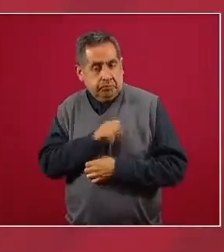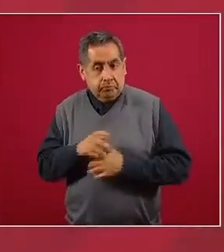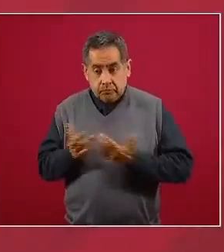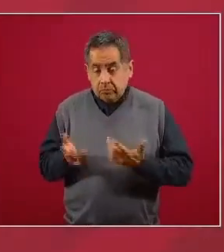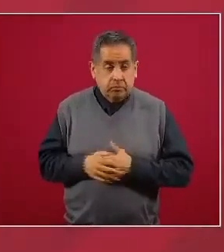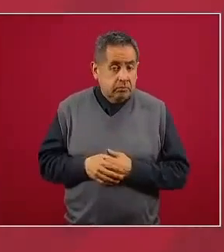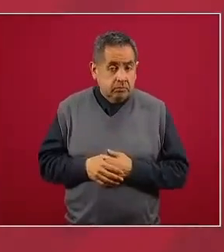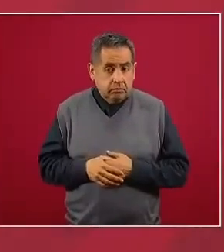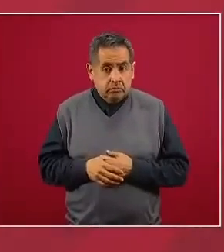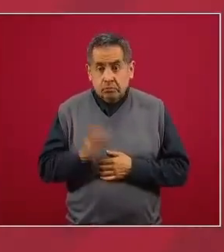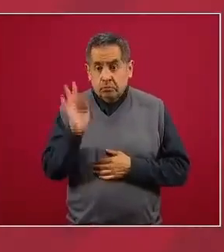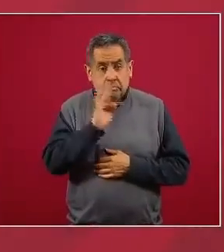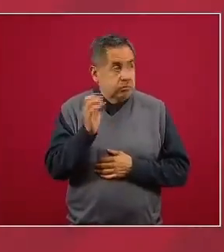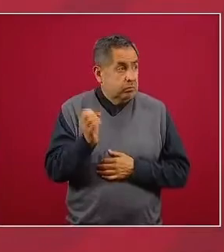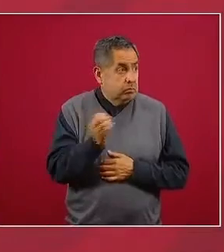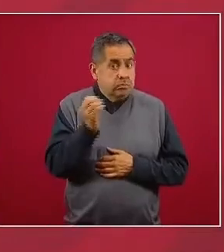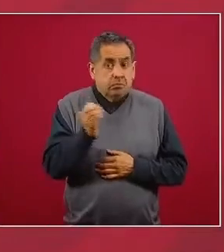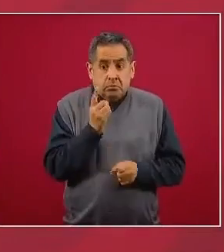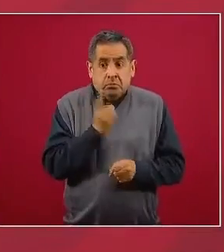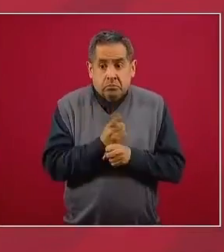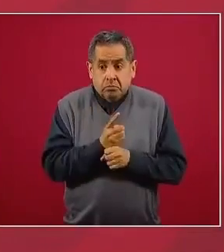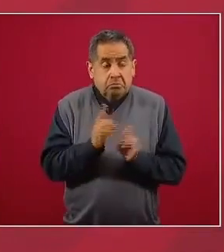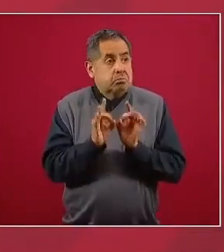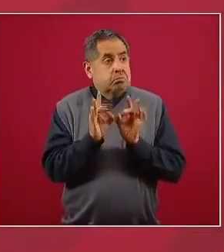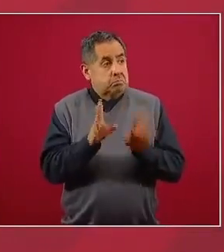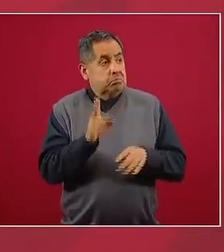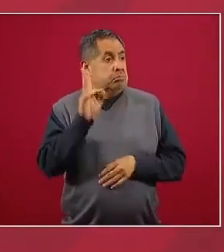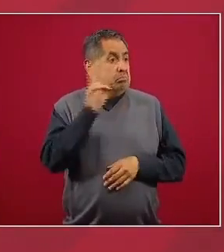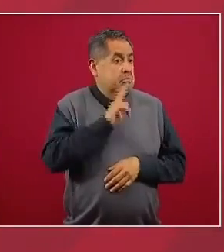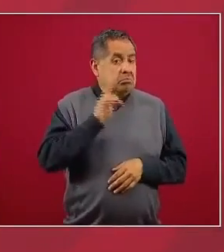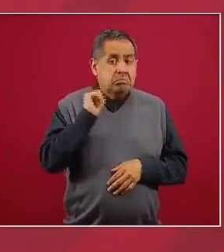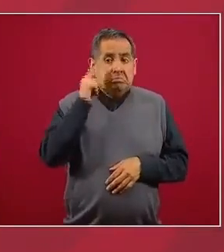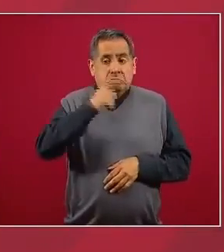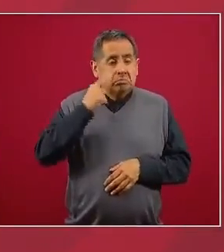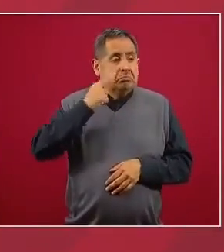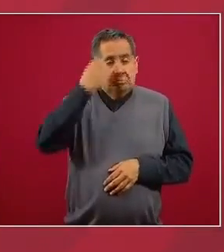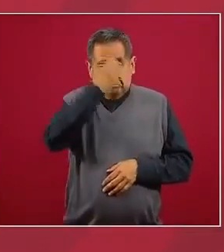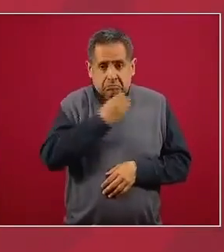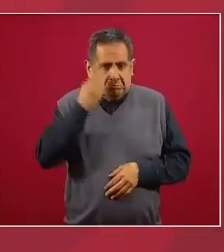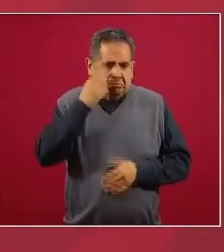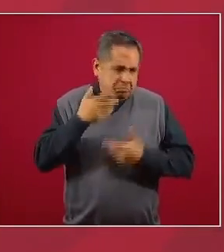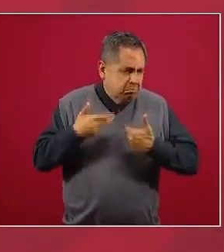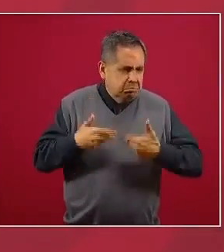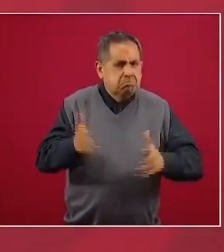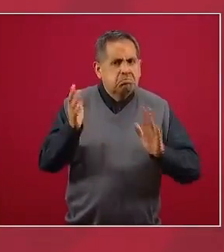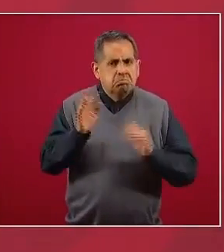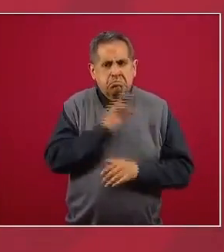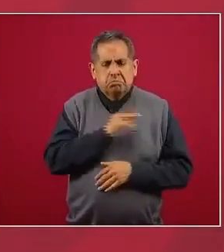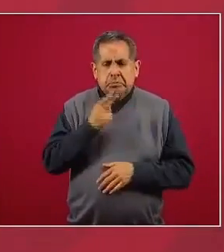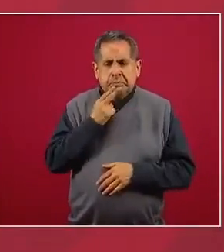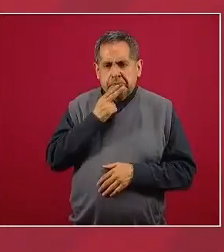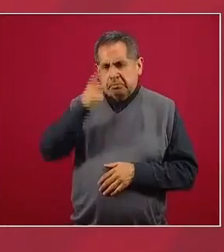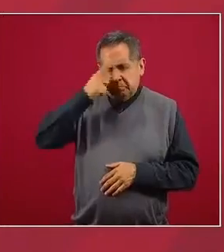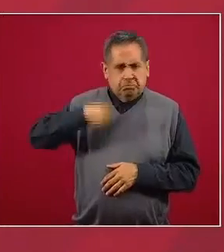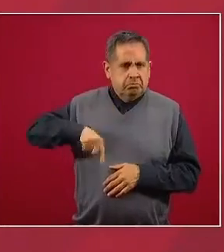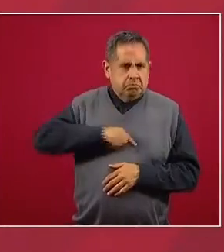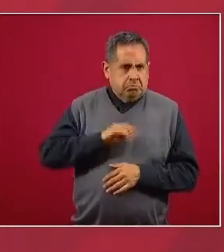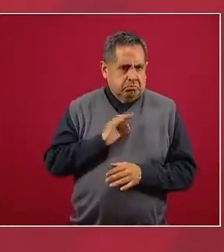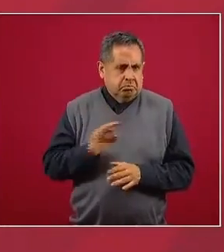Pero en su momento, si esta es una oportunidad de tener un esquema de exploración, pues es benéfico para el